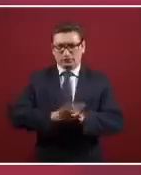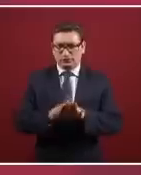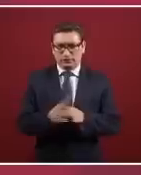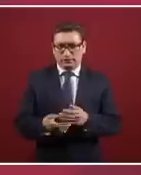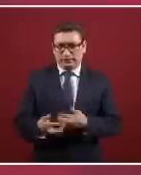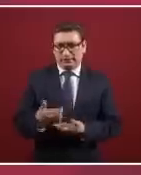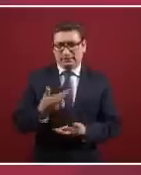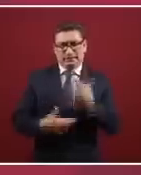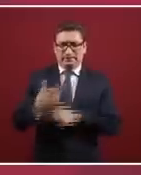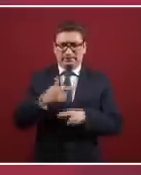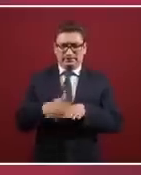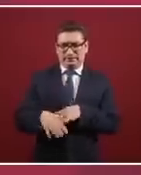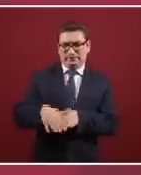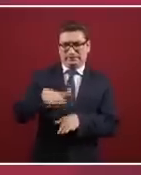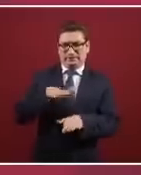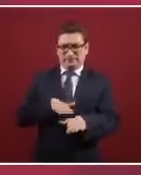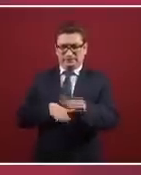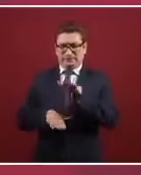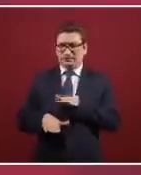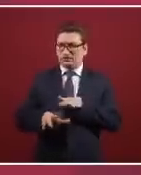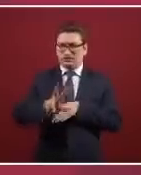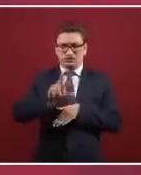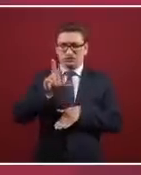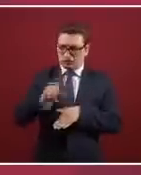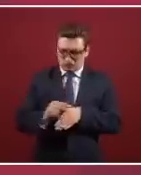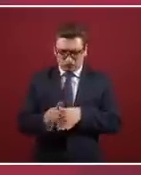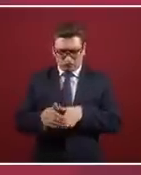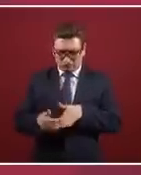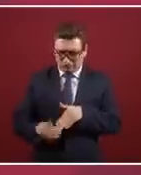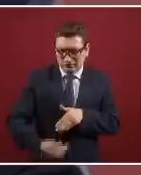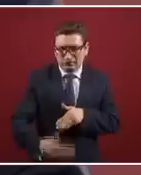atrás. Ni un paso atrás.